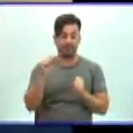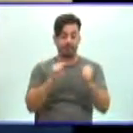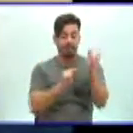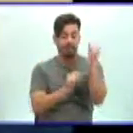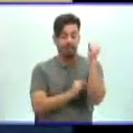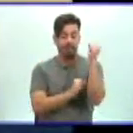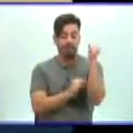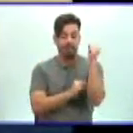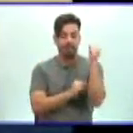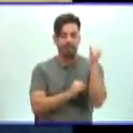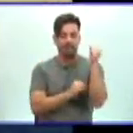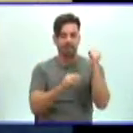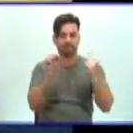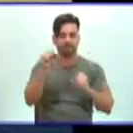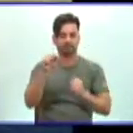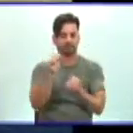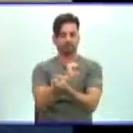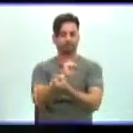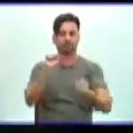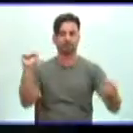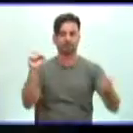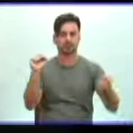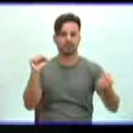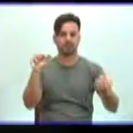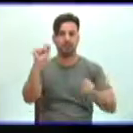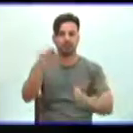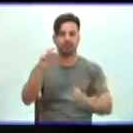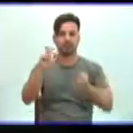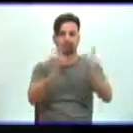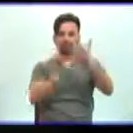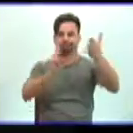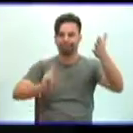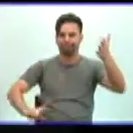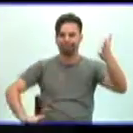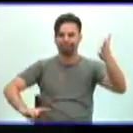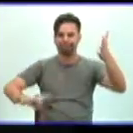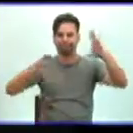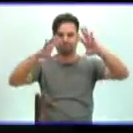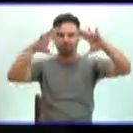libera y en ocasiones se produce una tormenta eléctrica.